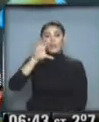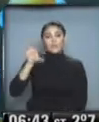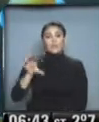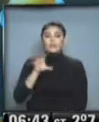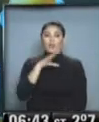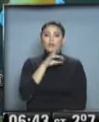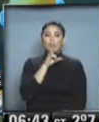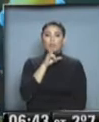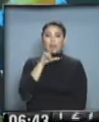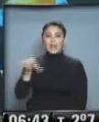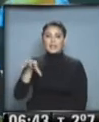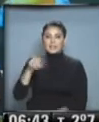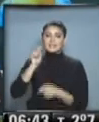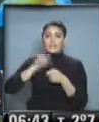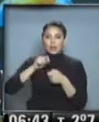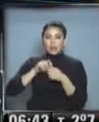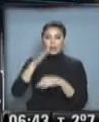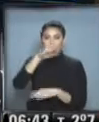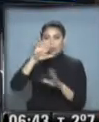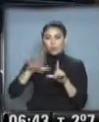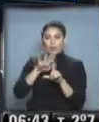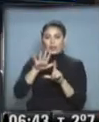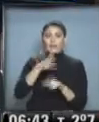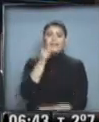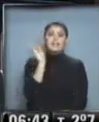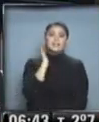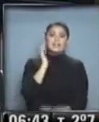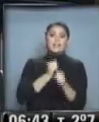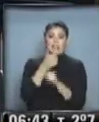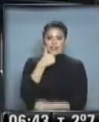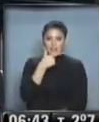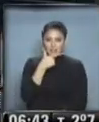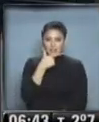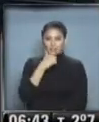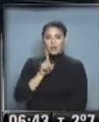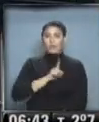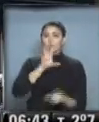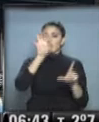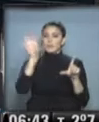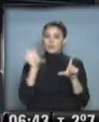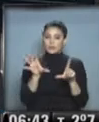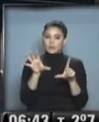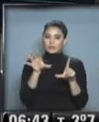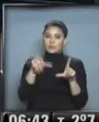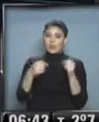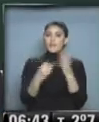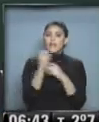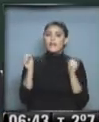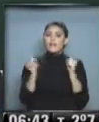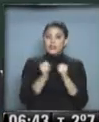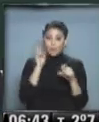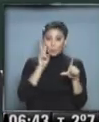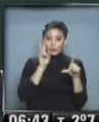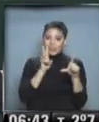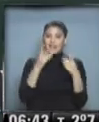entre Tucumán y Santiago del Estero, entre 16 y 17 grados. Y por último, en el norte del litoral, una mañana realmente muy fría allí llegó.